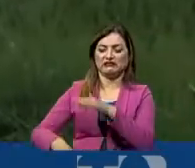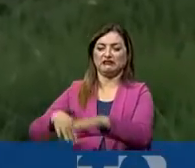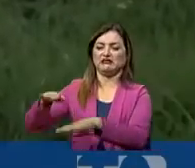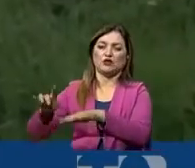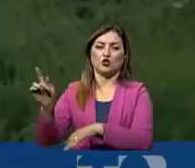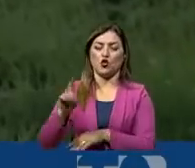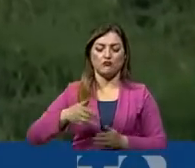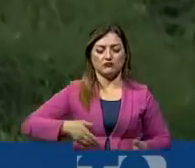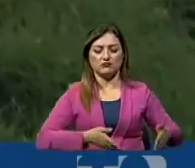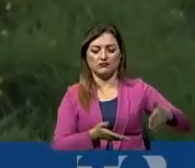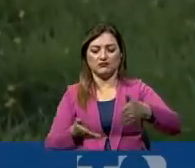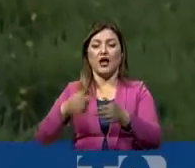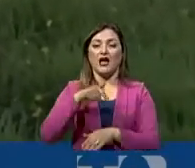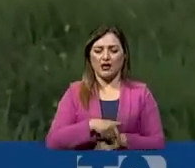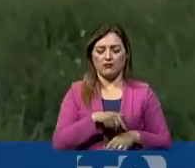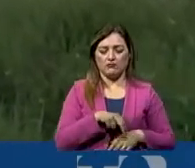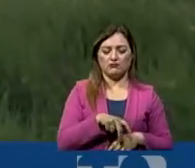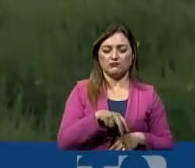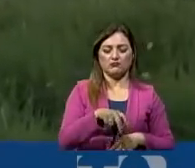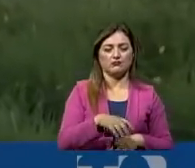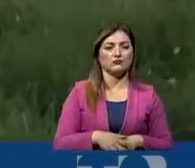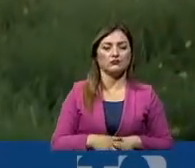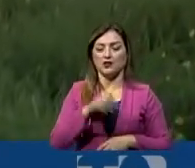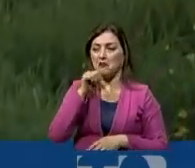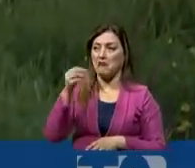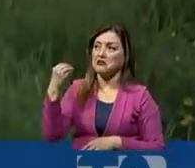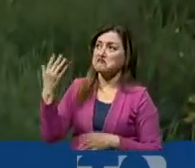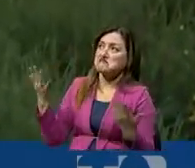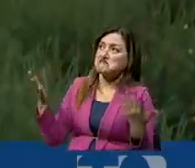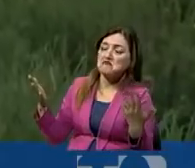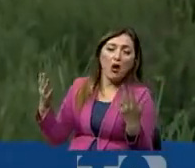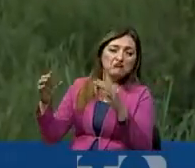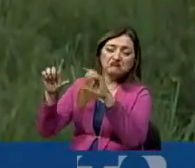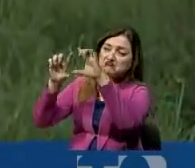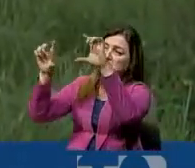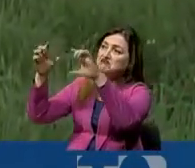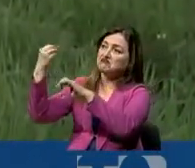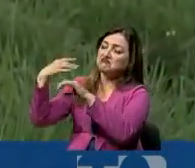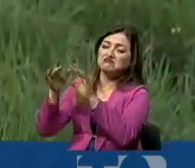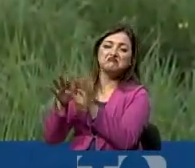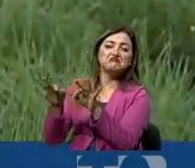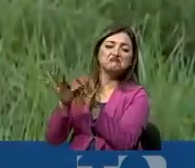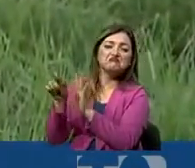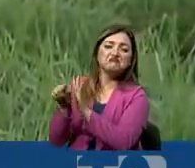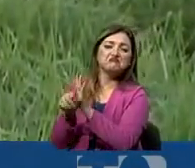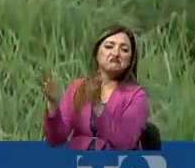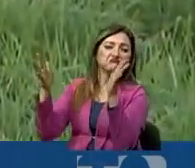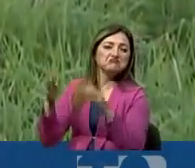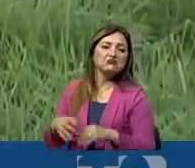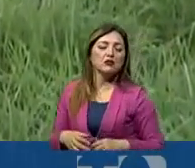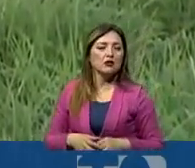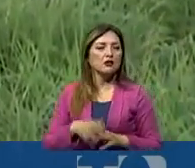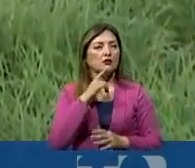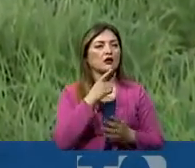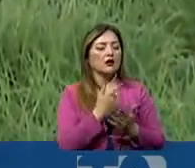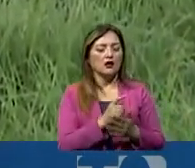¿no? Sí, porque aquí vemos que sí falta un poco de señalización, contar de qué se trata esta área. Sí, es lo que estamos, como le digo,